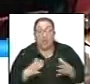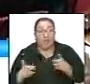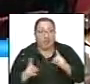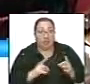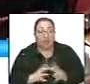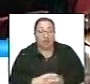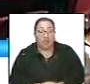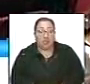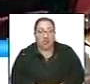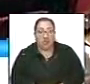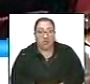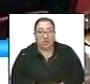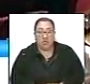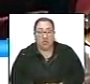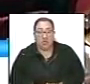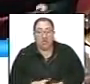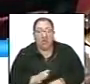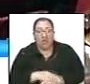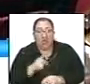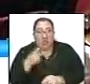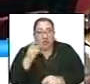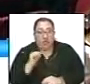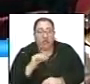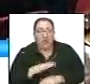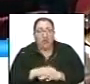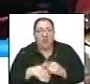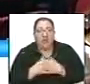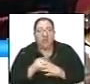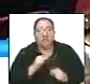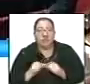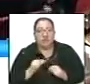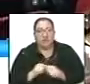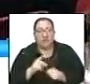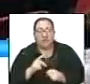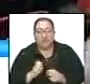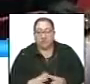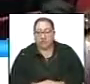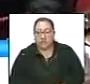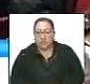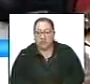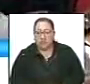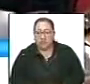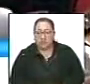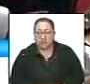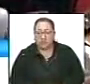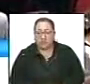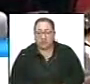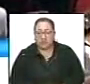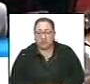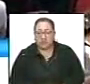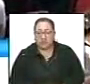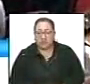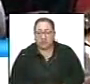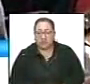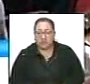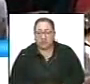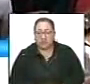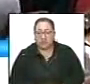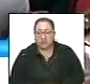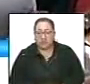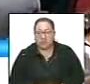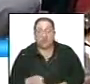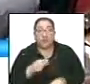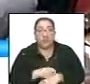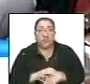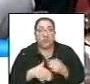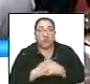debate sobre esta iniciativa, sobre el número de, sobre el periodo del mandato también de autoridades, sobre